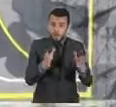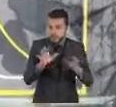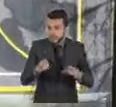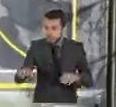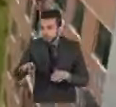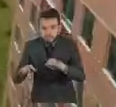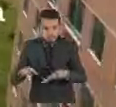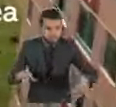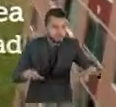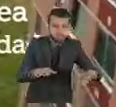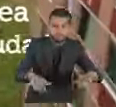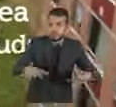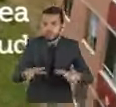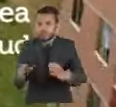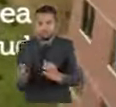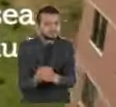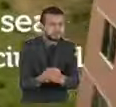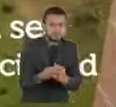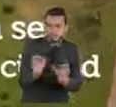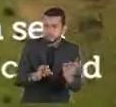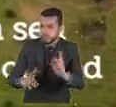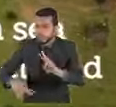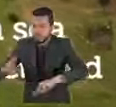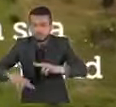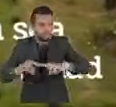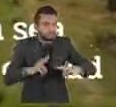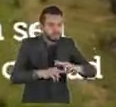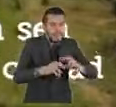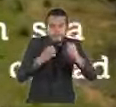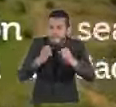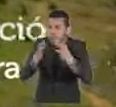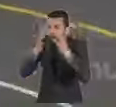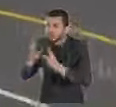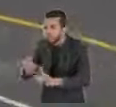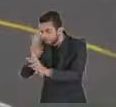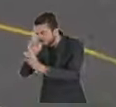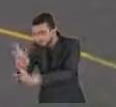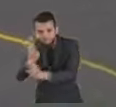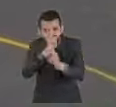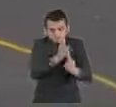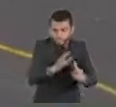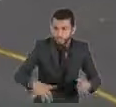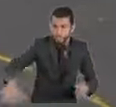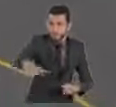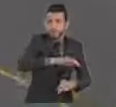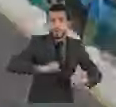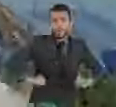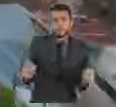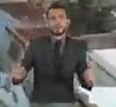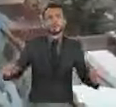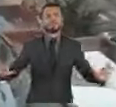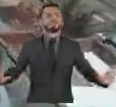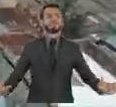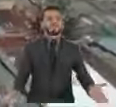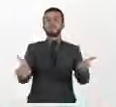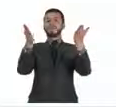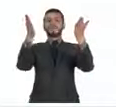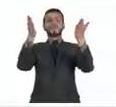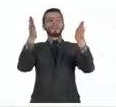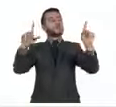públicos incluyentes y cuyo eje de intervención sea la gente, para hacer de nuestra ciudad el mejor